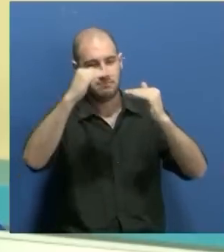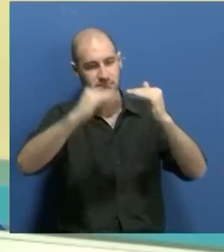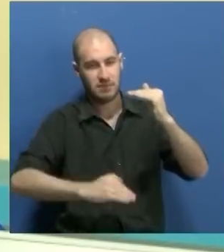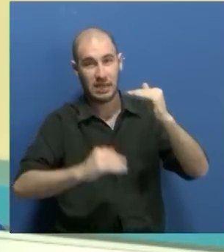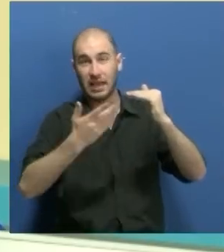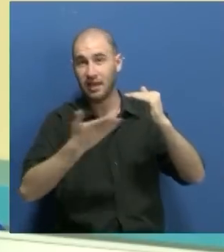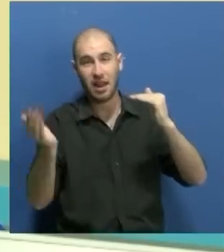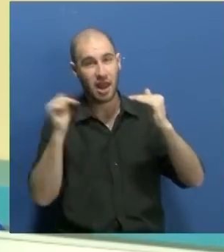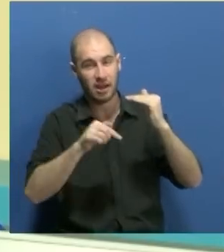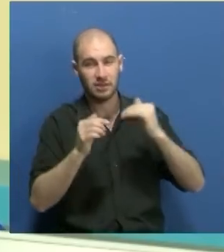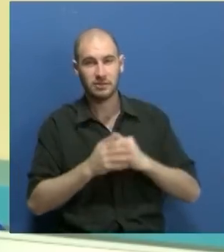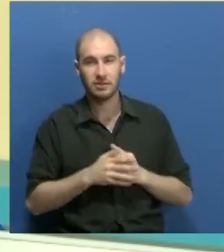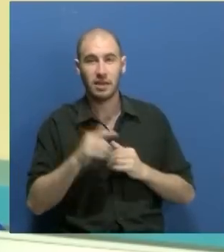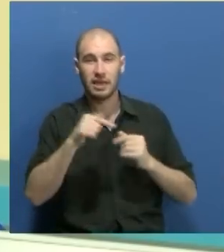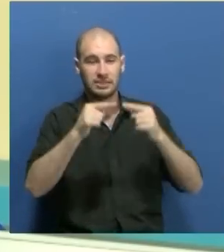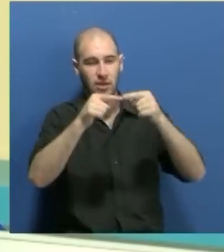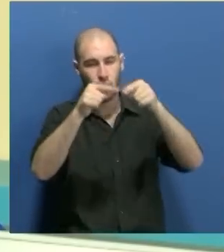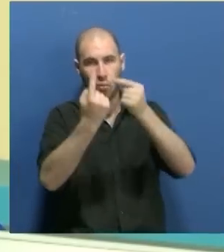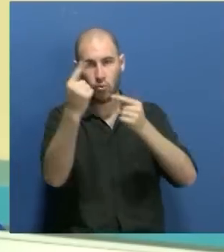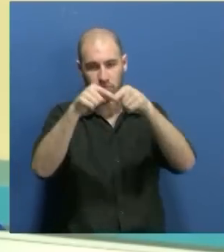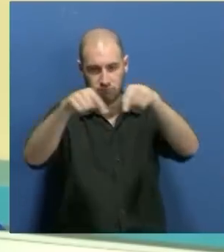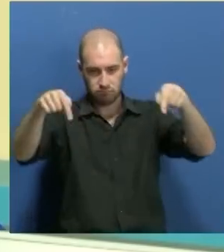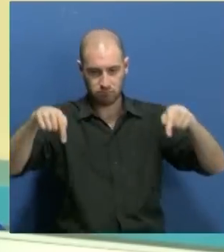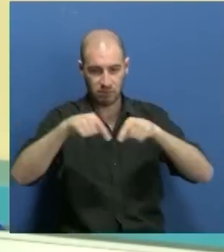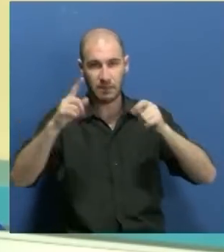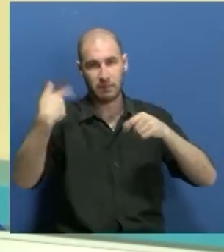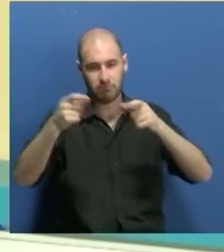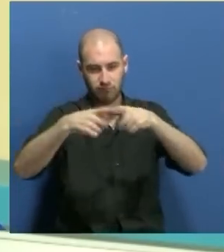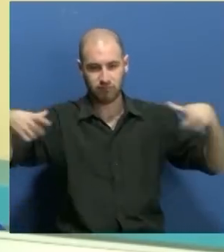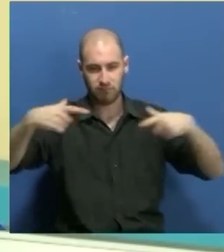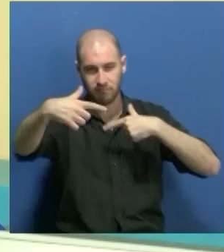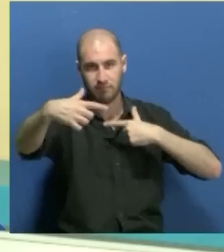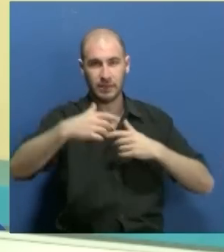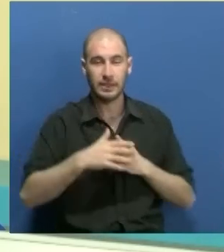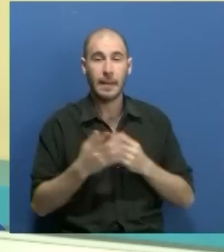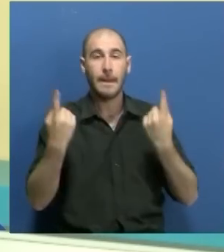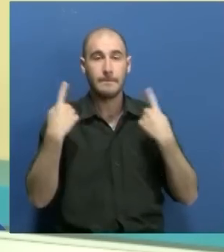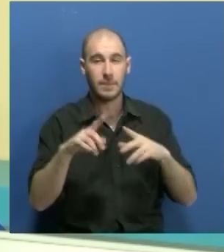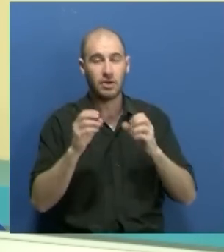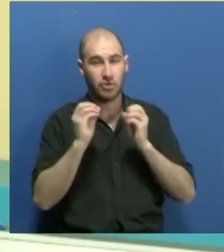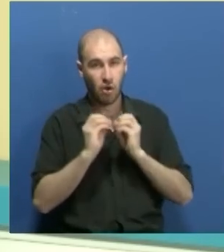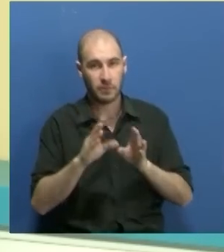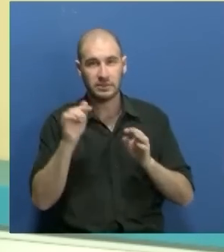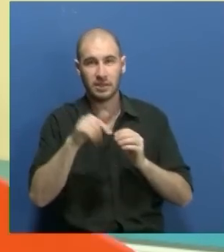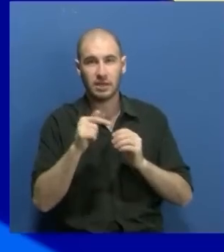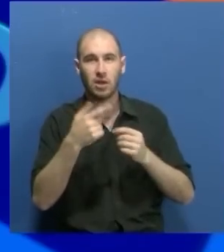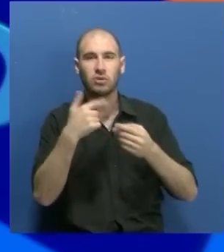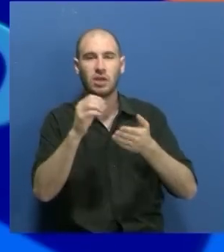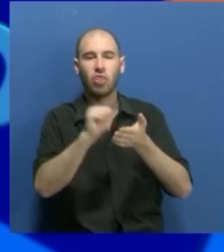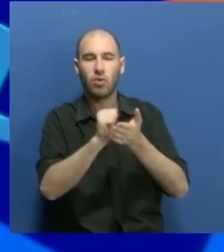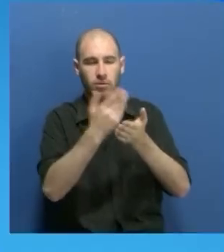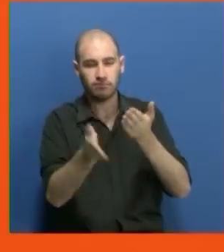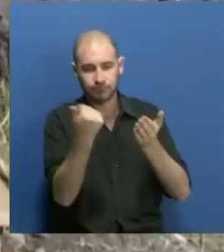en general, esta excavación fue de 1 metro por 1 metro y después las ampliamos otro metro más. Pero empezamos a sacar sedimento, a